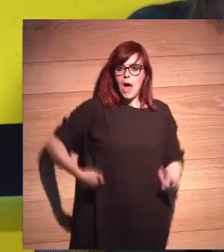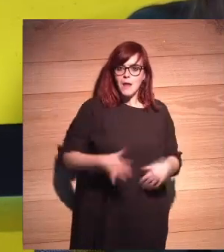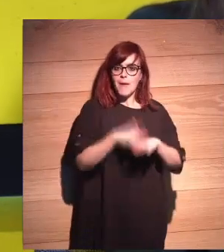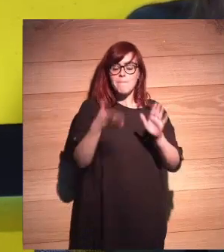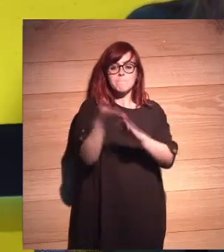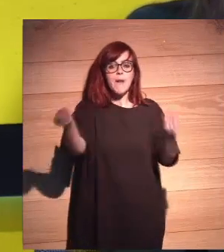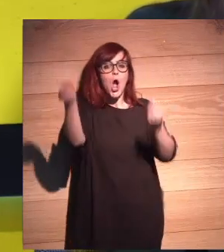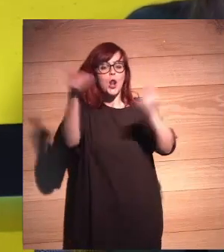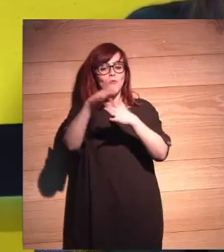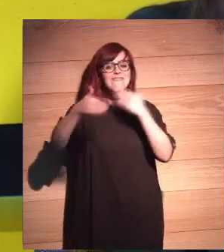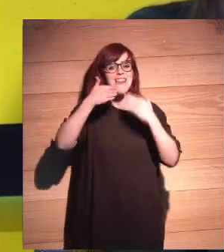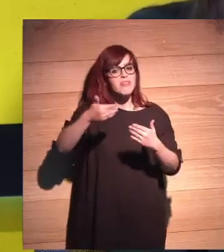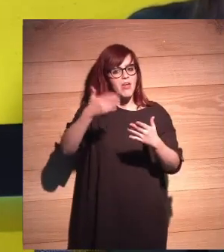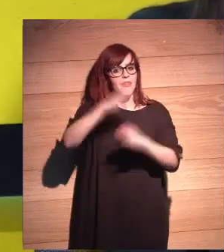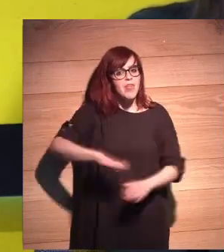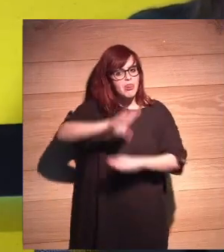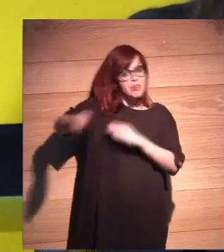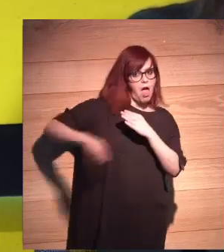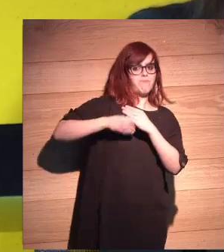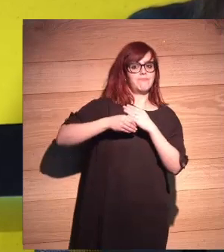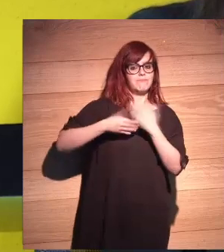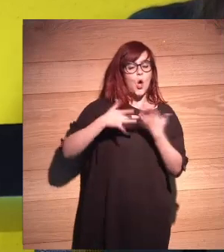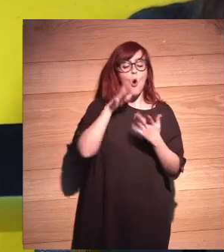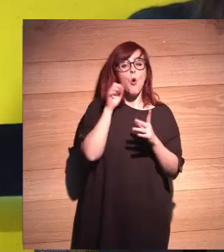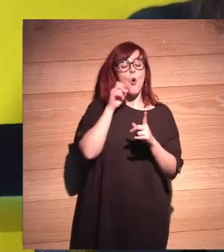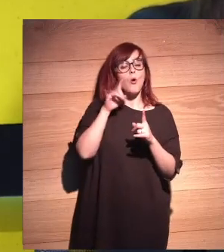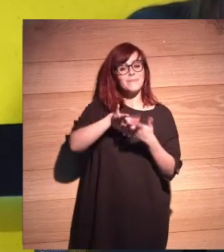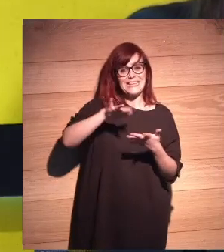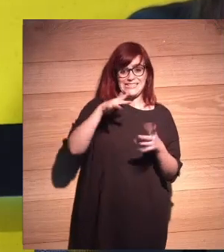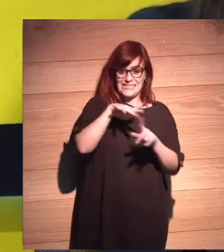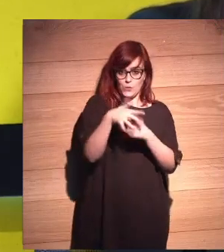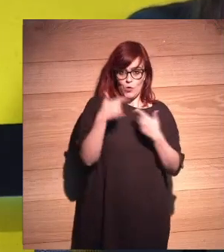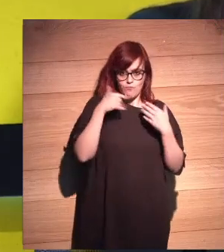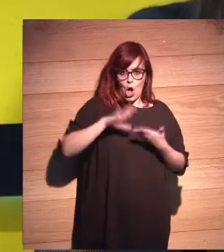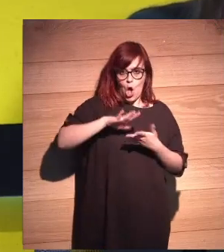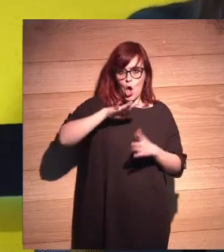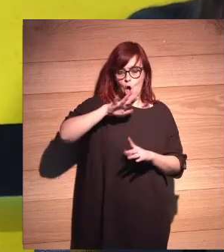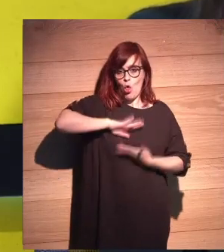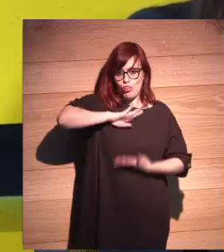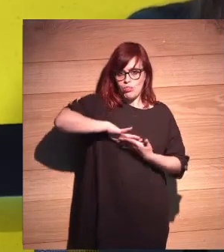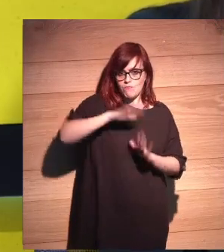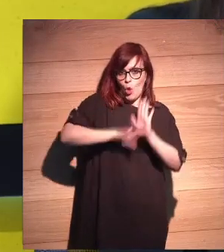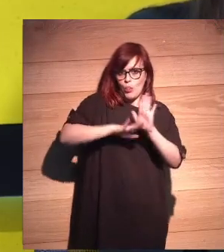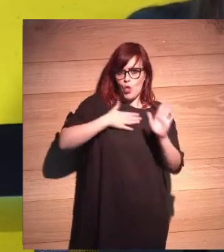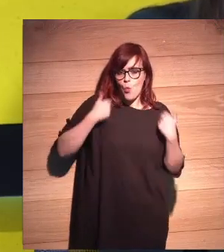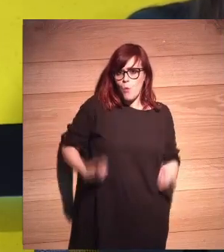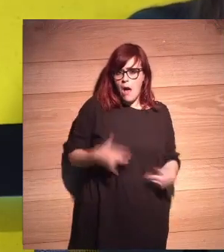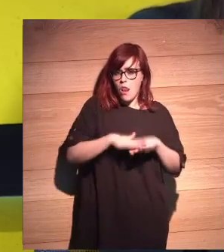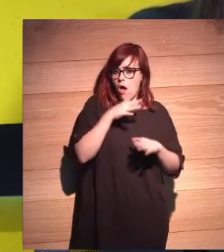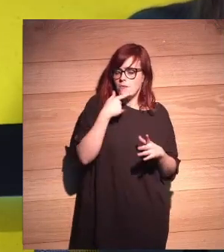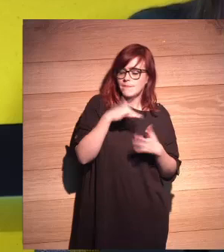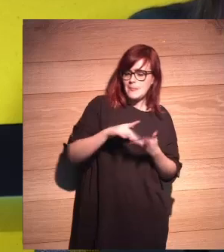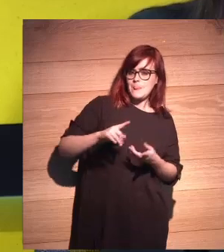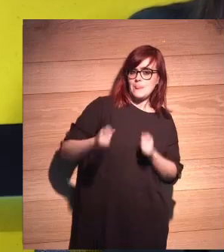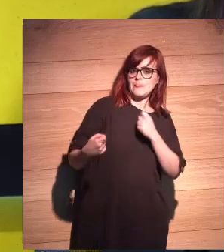mejorada en este sentido por la ciencia, o desde una visión transhumanista, que es cambiar esa condición humana,